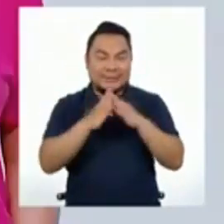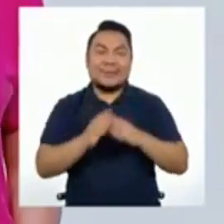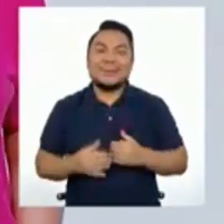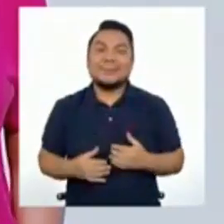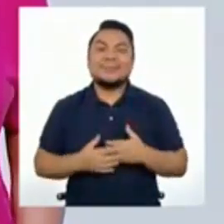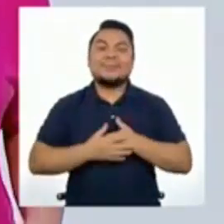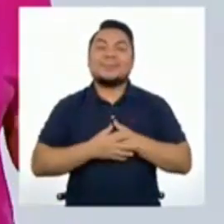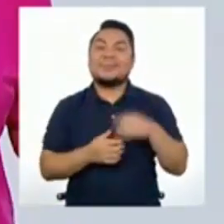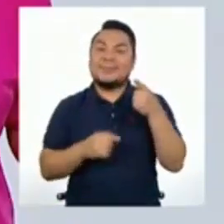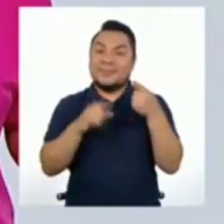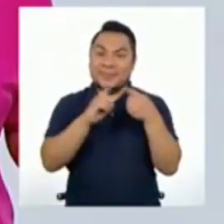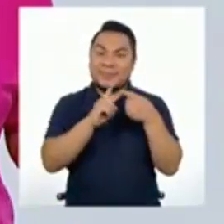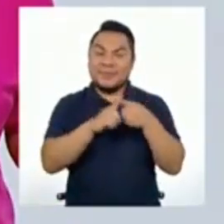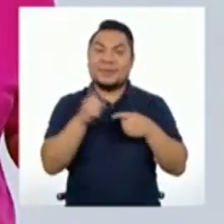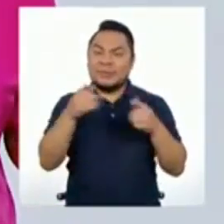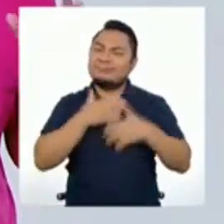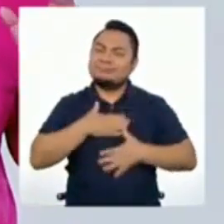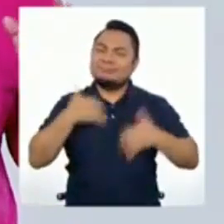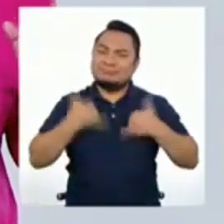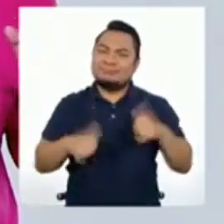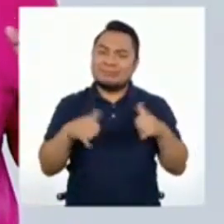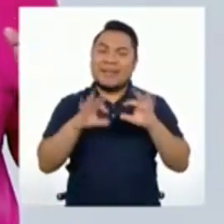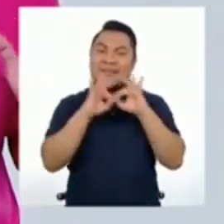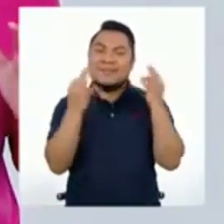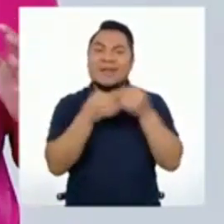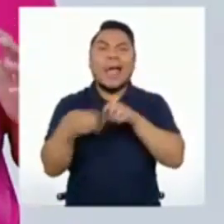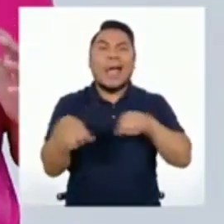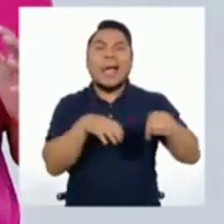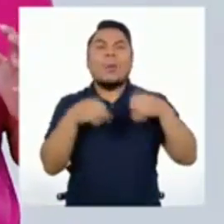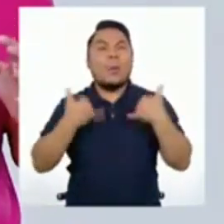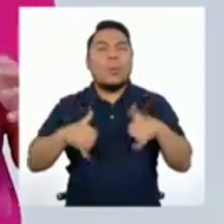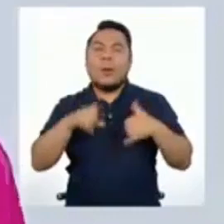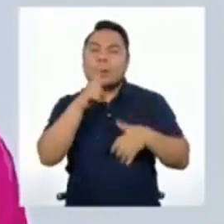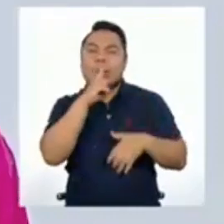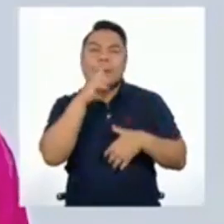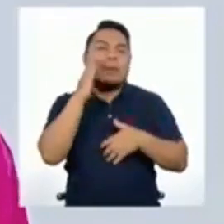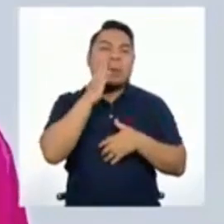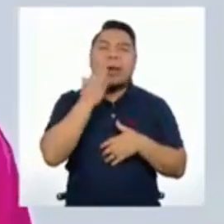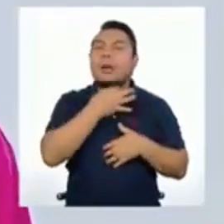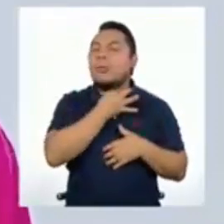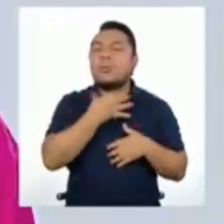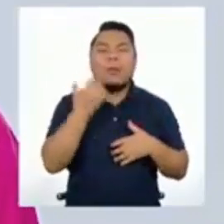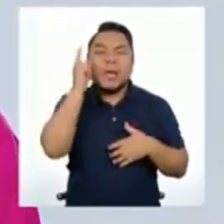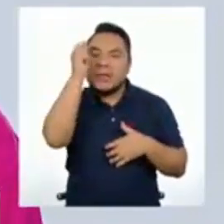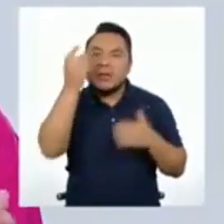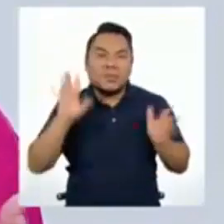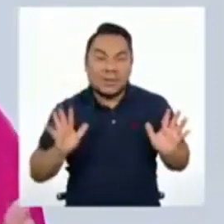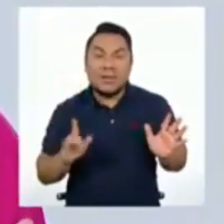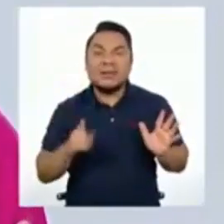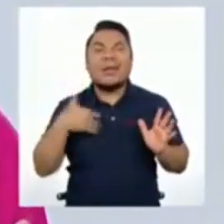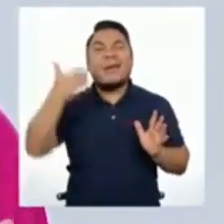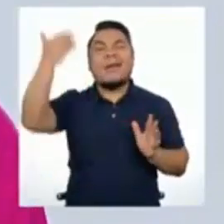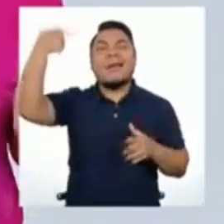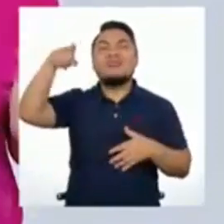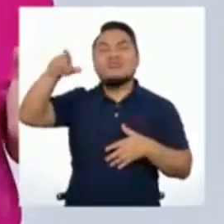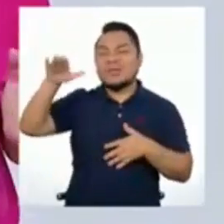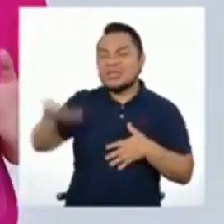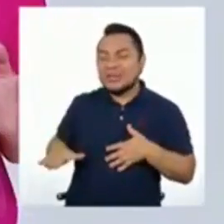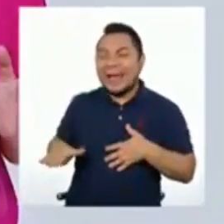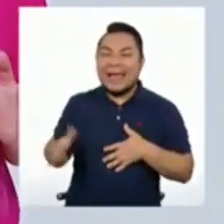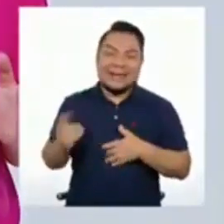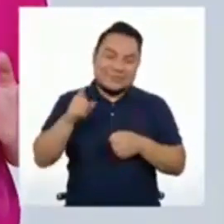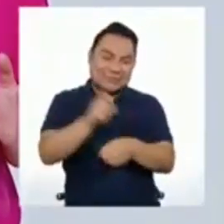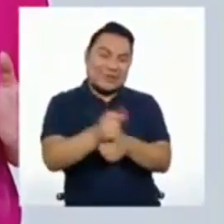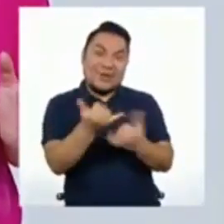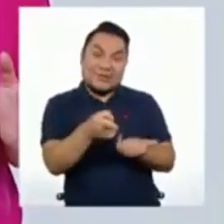casa. 1. Diviértanse en familia organizando juegos que papá, mamá, abuelos, tíos hacían cuando eran niños. Y